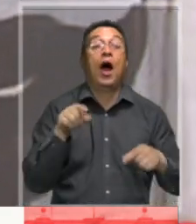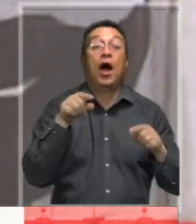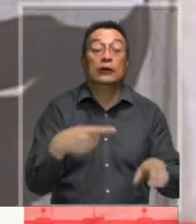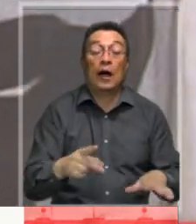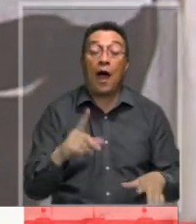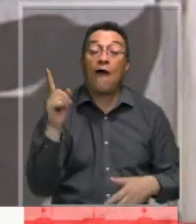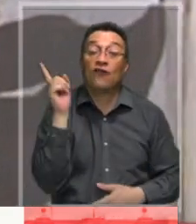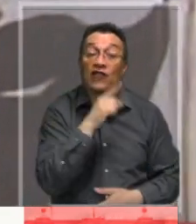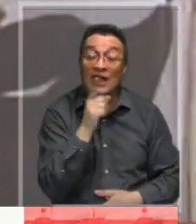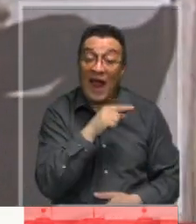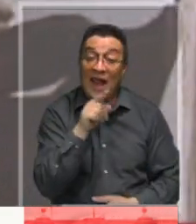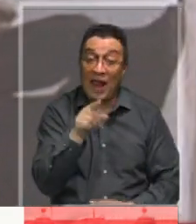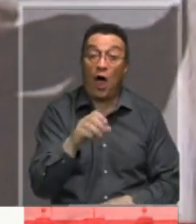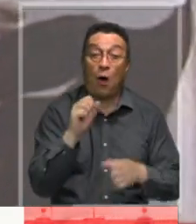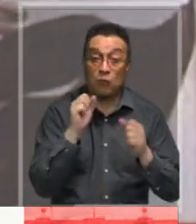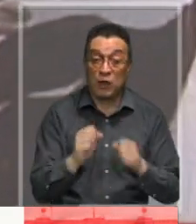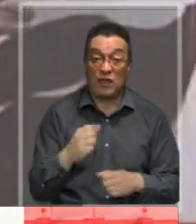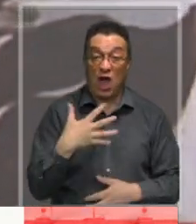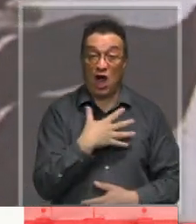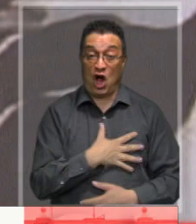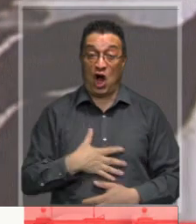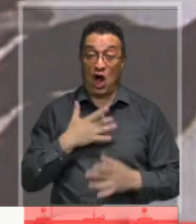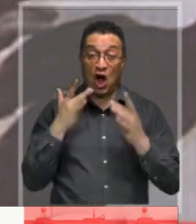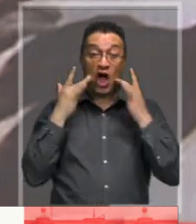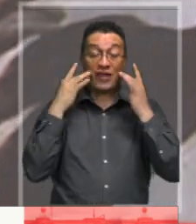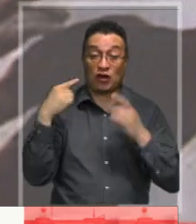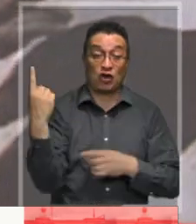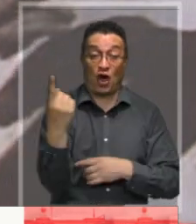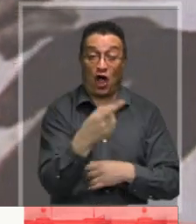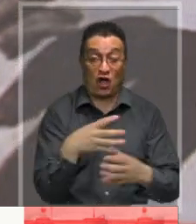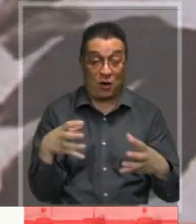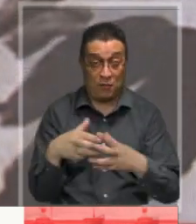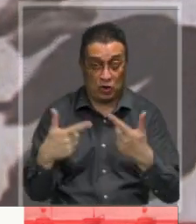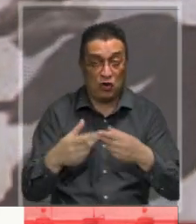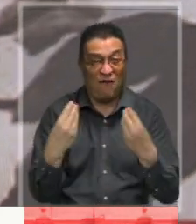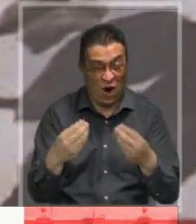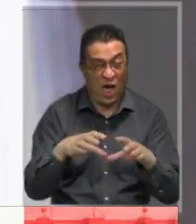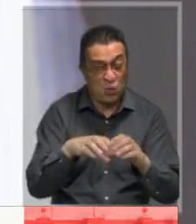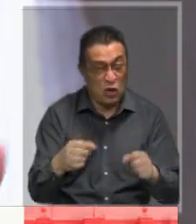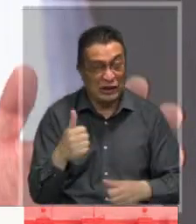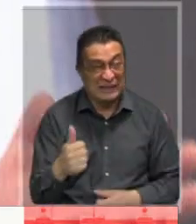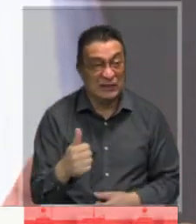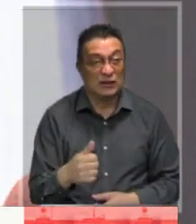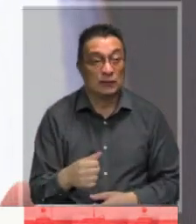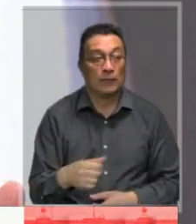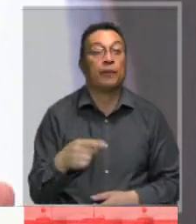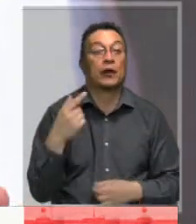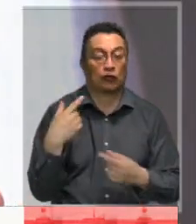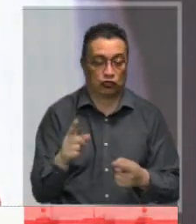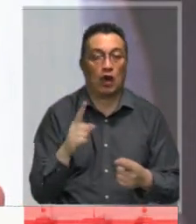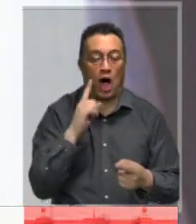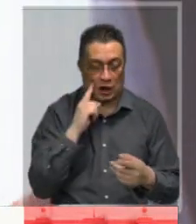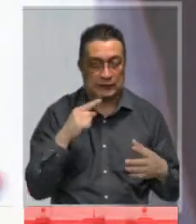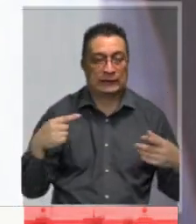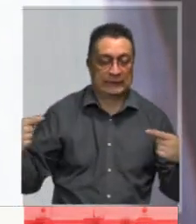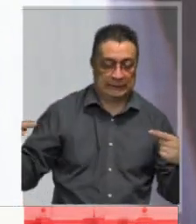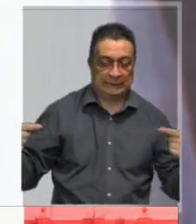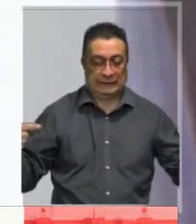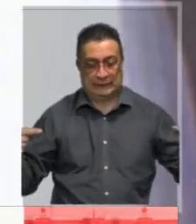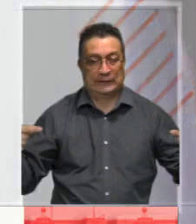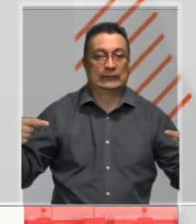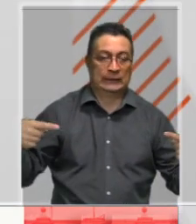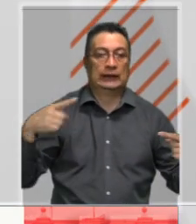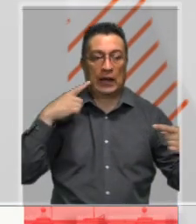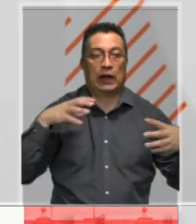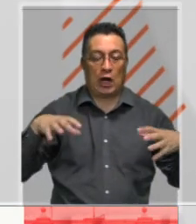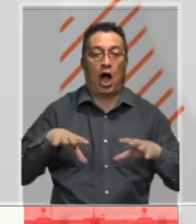esto puede dejar satisfecho a todos los sectores políticos. ¿Es un buen acuerdo, objetivamente? Crujió por los costados. ¿Ya? Y eso ya habla bien